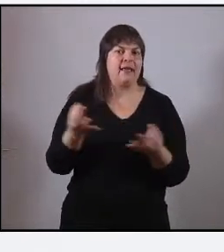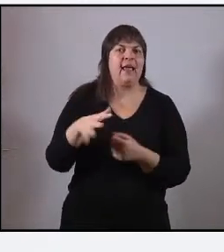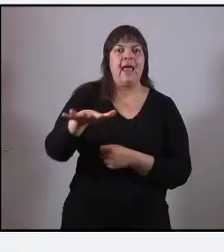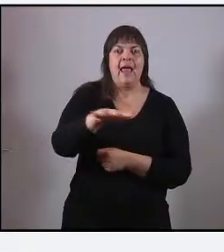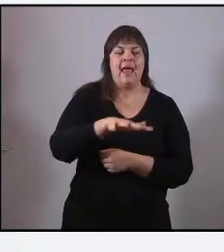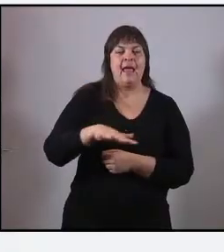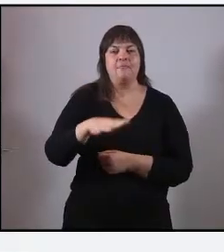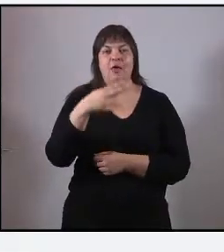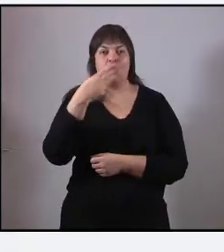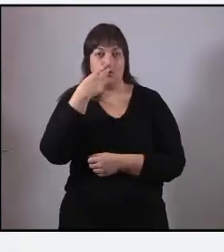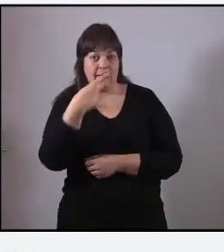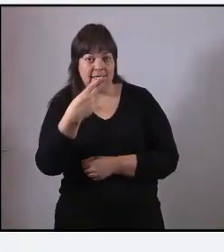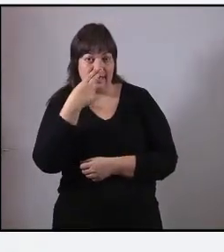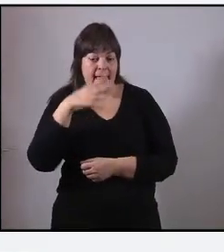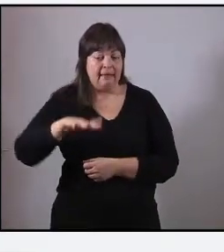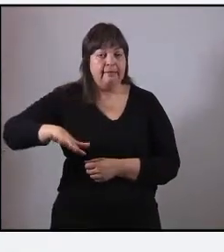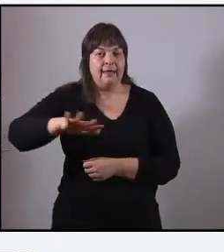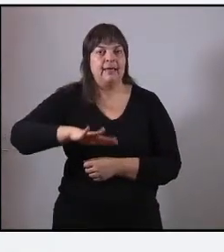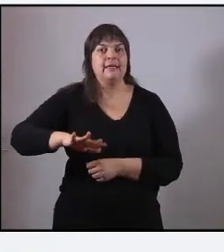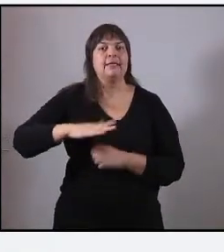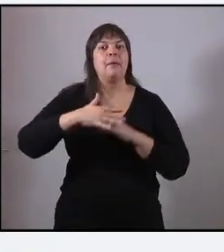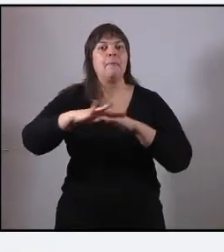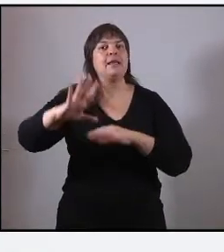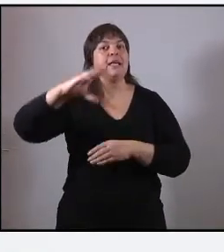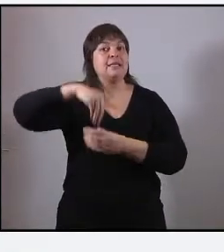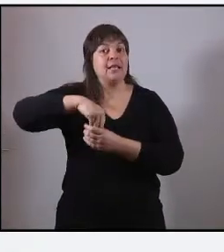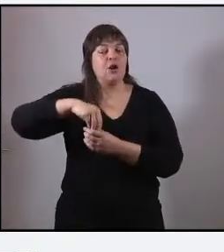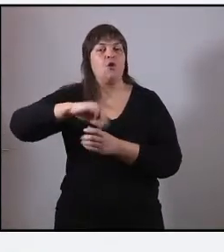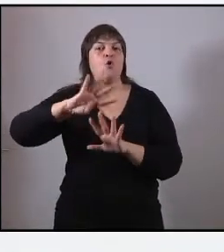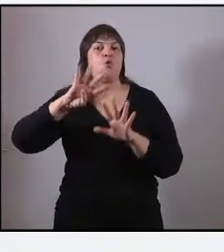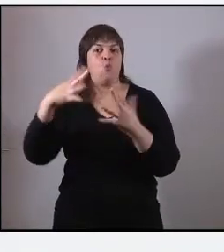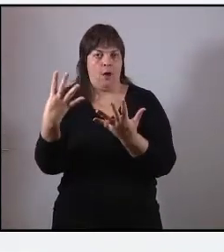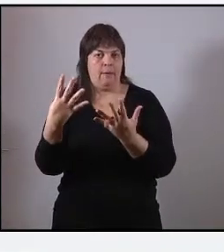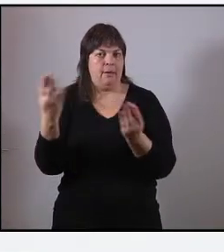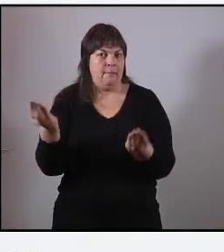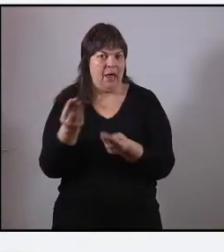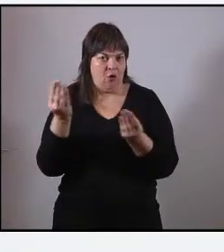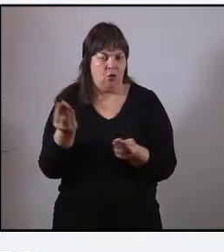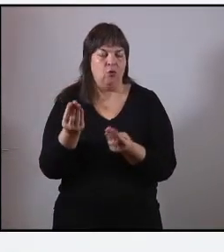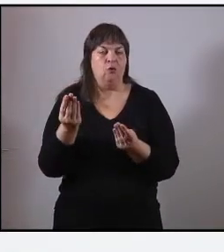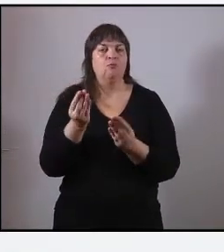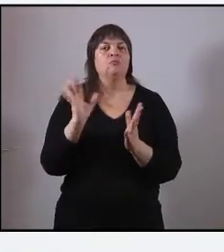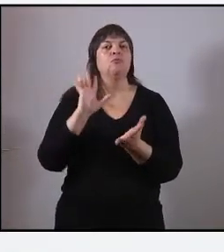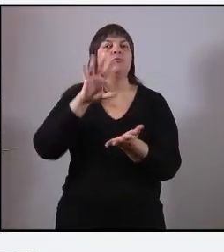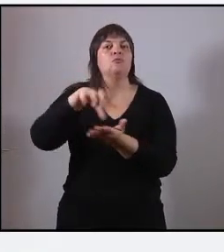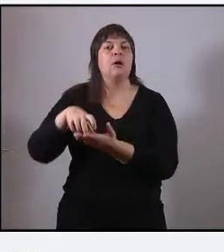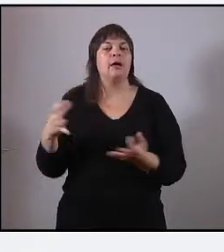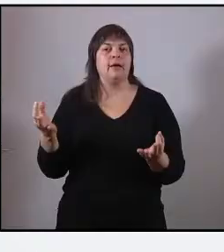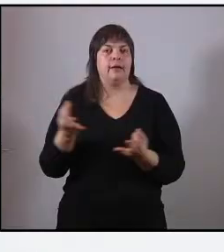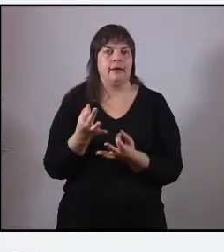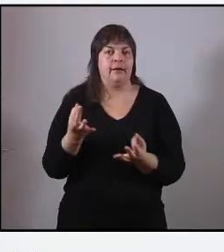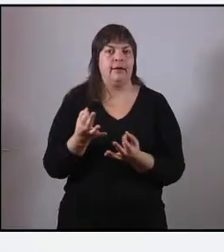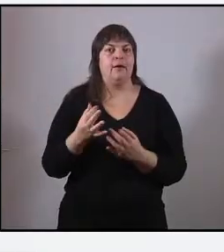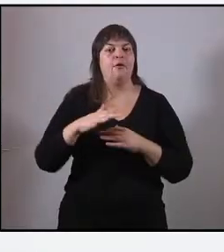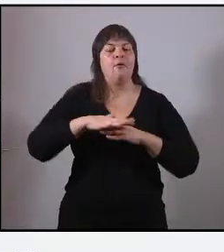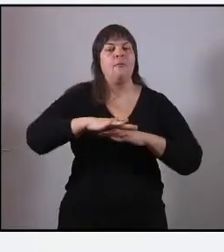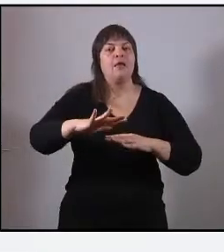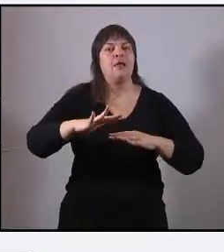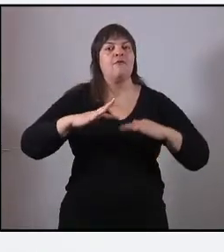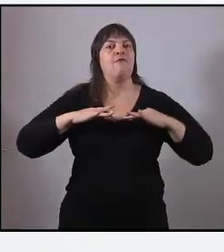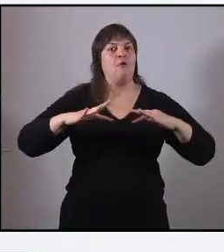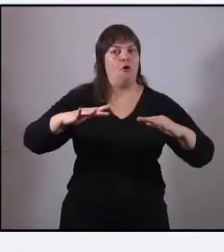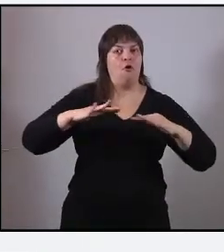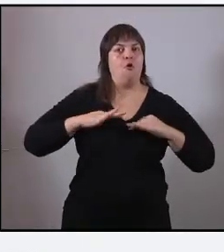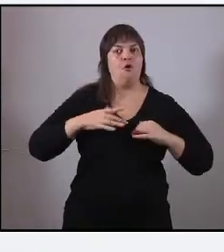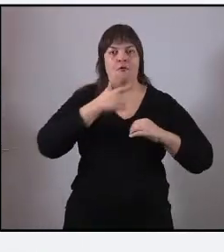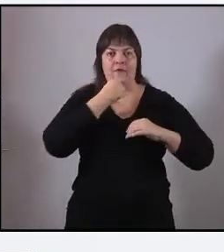para visitantes de 9 playas de interior. Se van a instalar nuevas plataformas de baños flotantes,